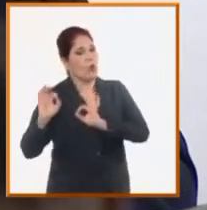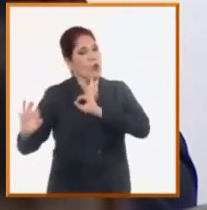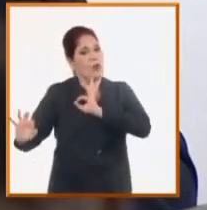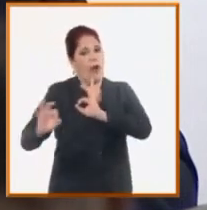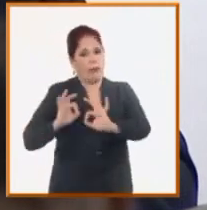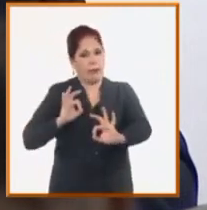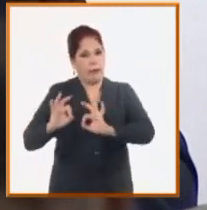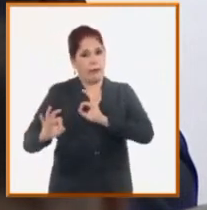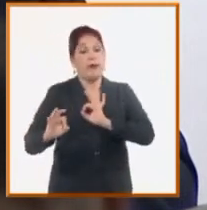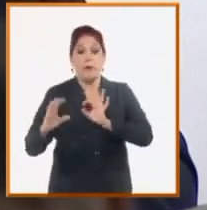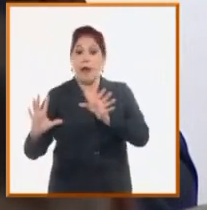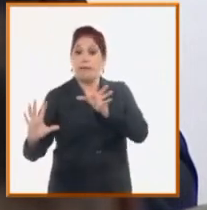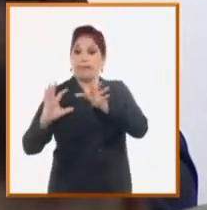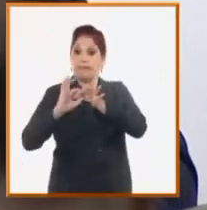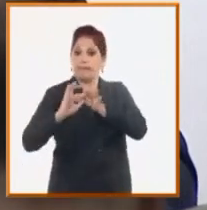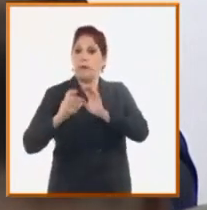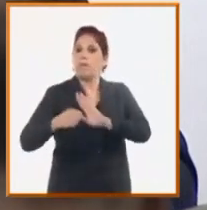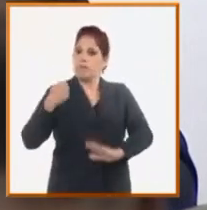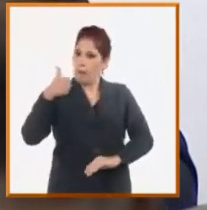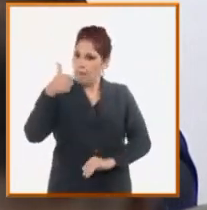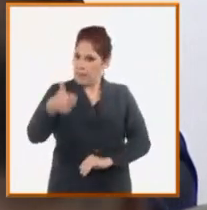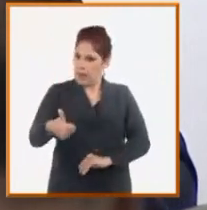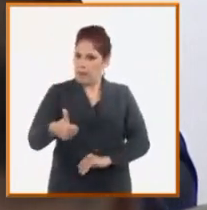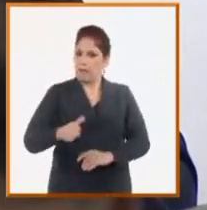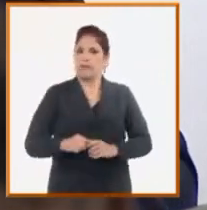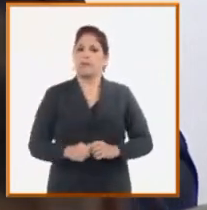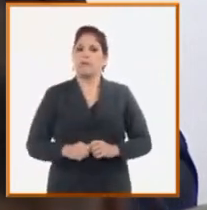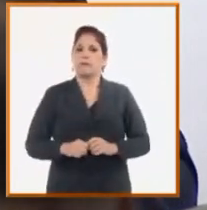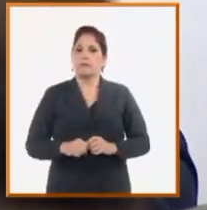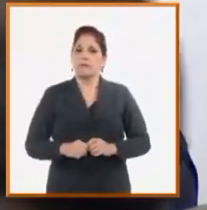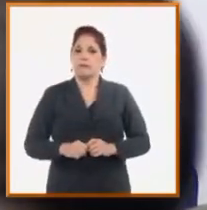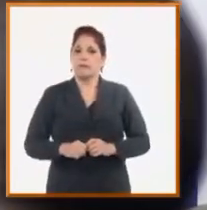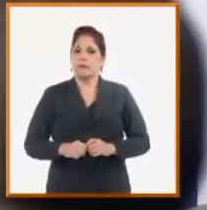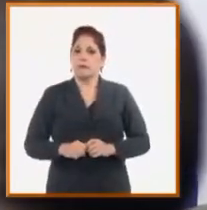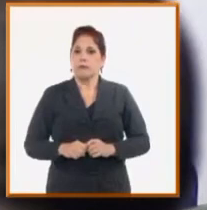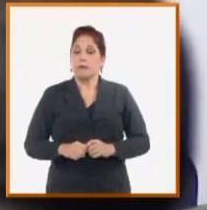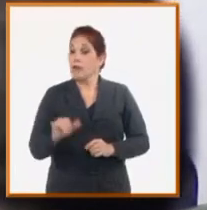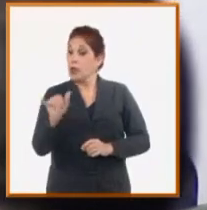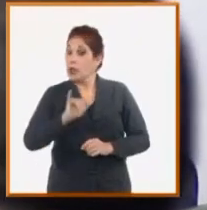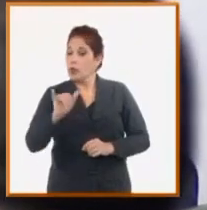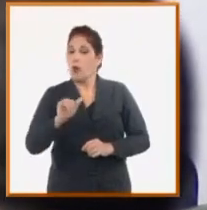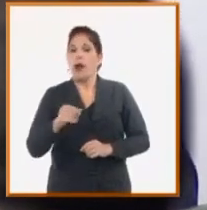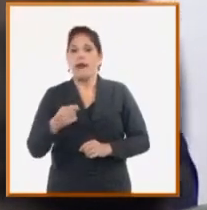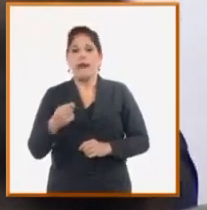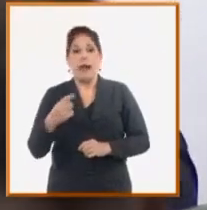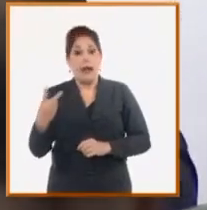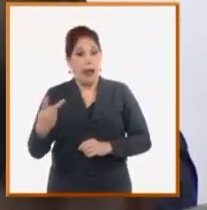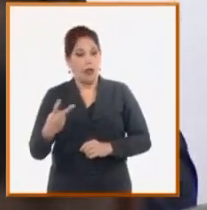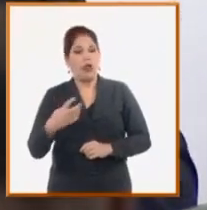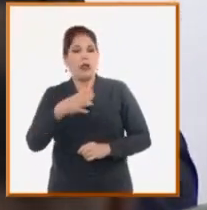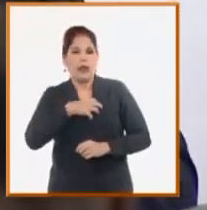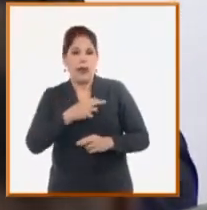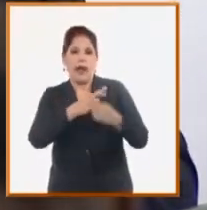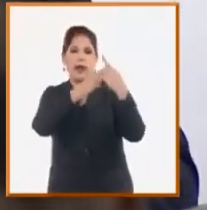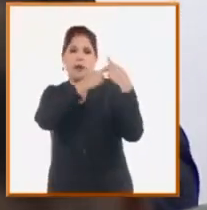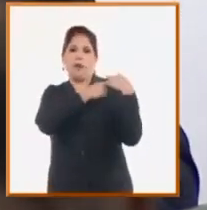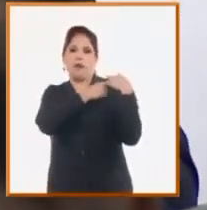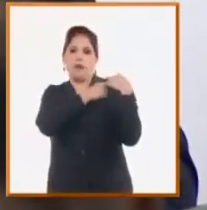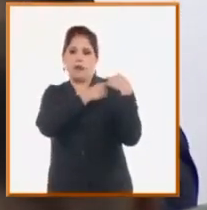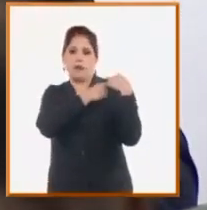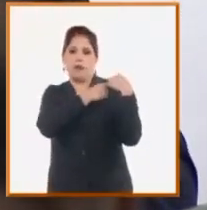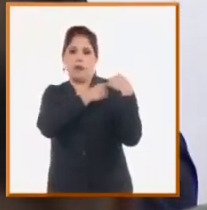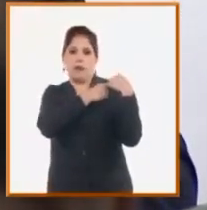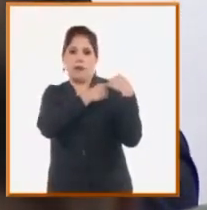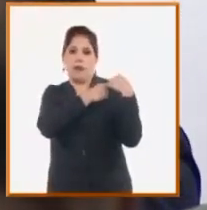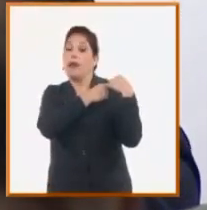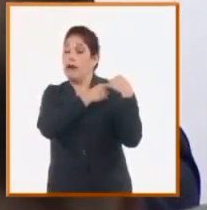el alcance de lo que se está contratando, pero también la responsabilidad de ambas partes e